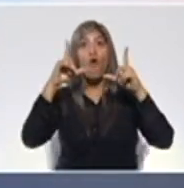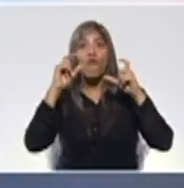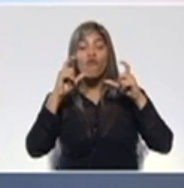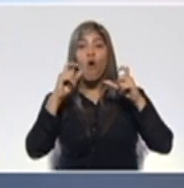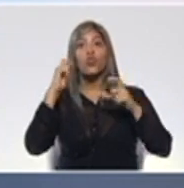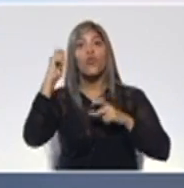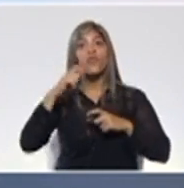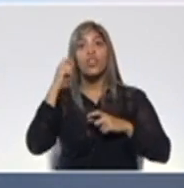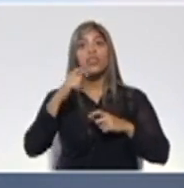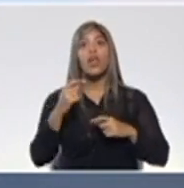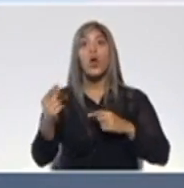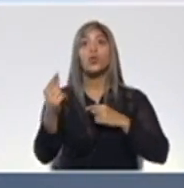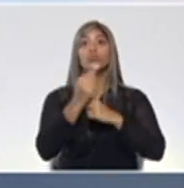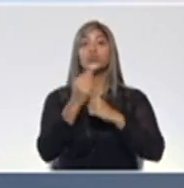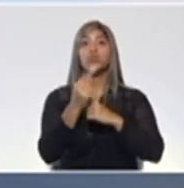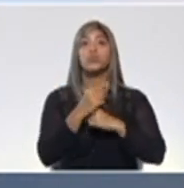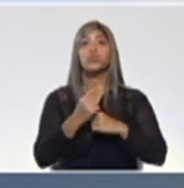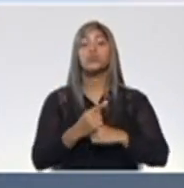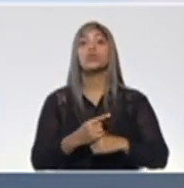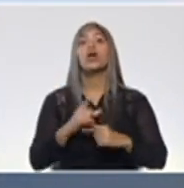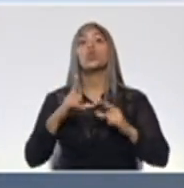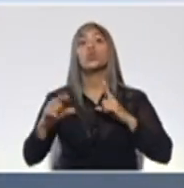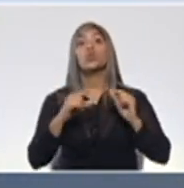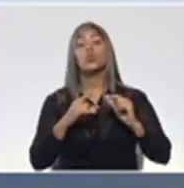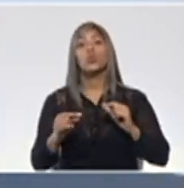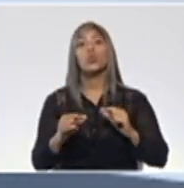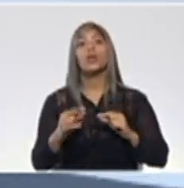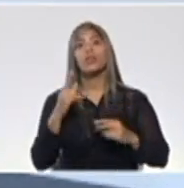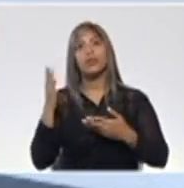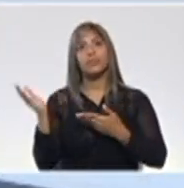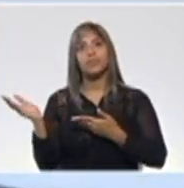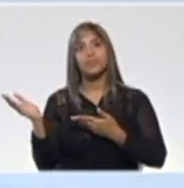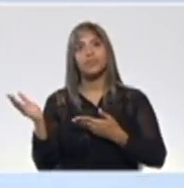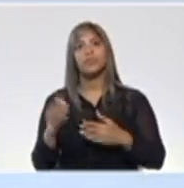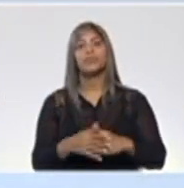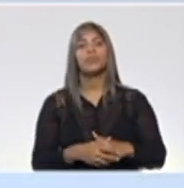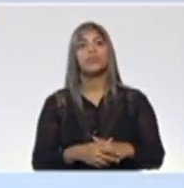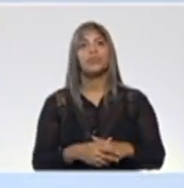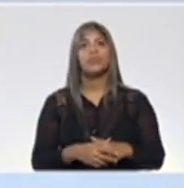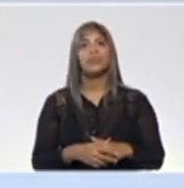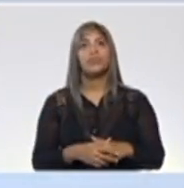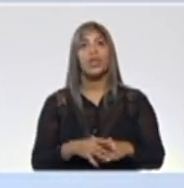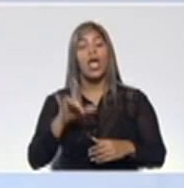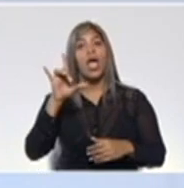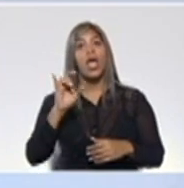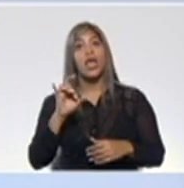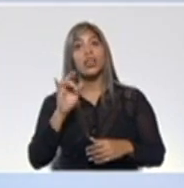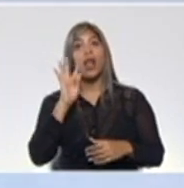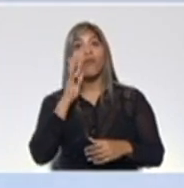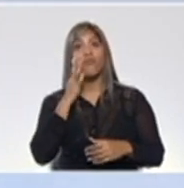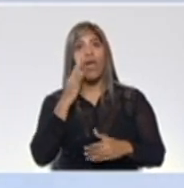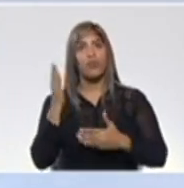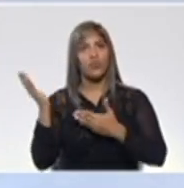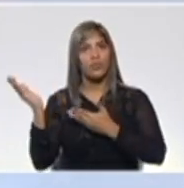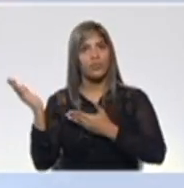fotografías, videos y comentarios que nos envían con Twitter @familiaescuela1 y en Instagram y Facebook